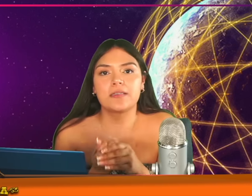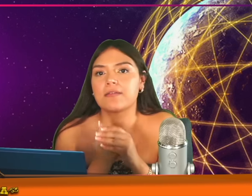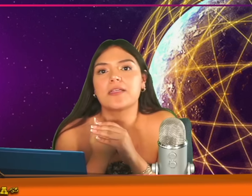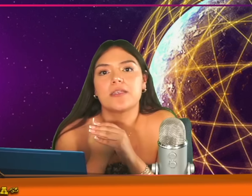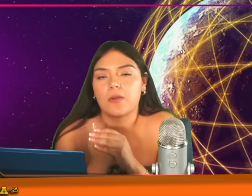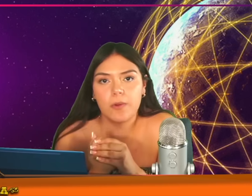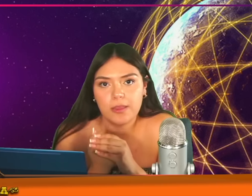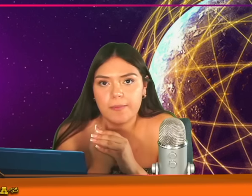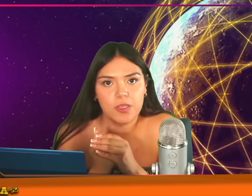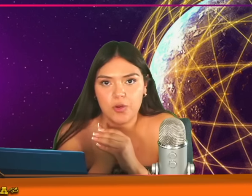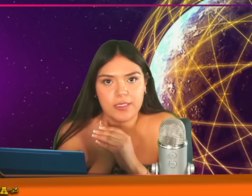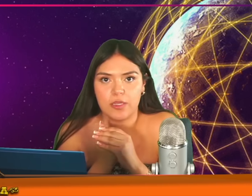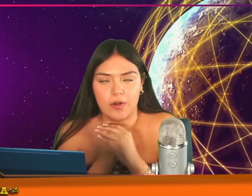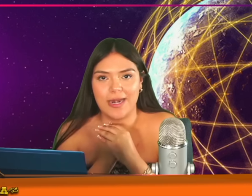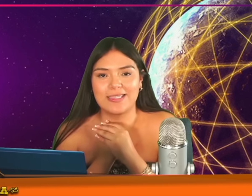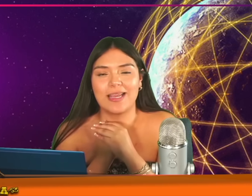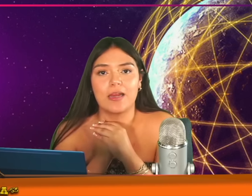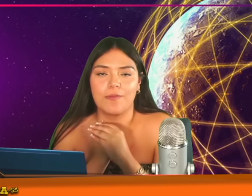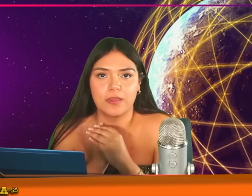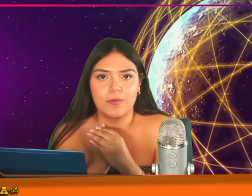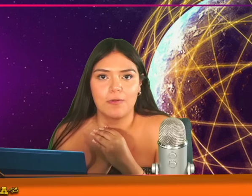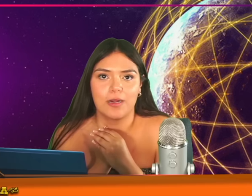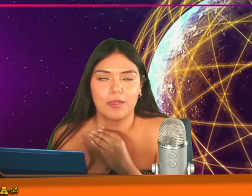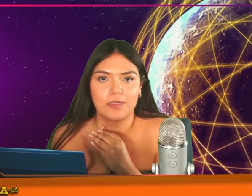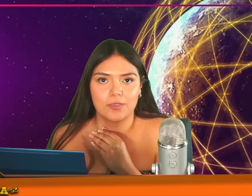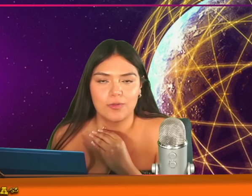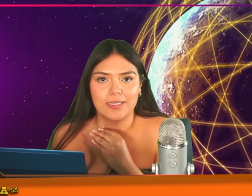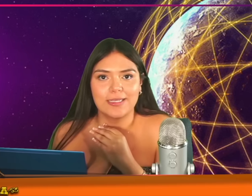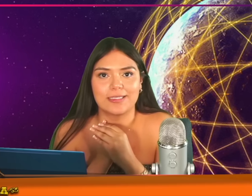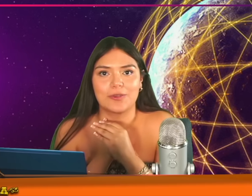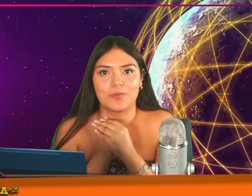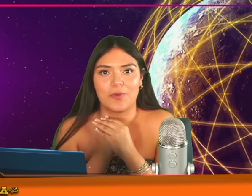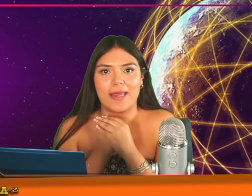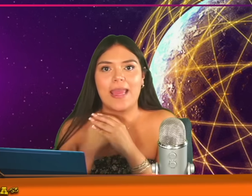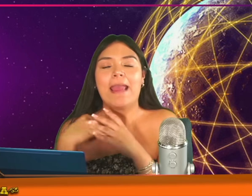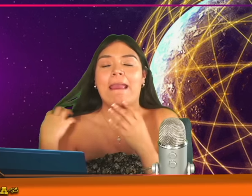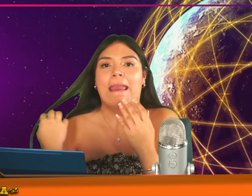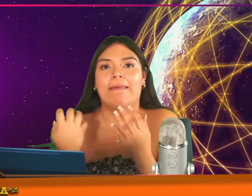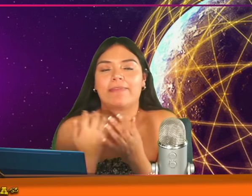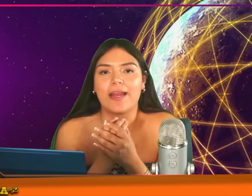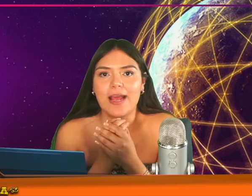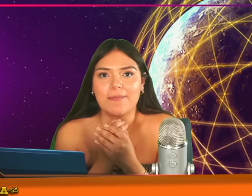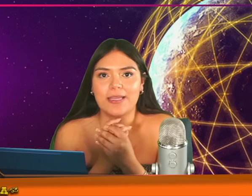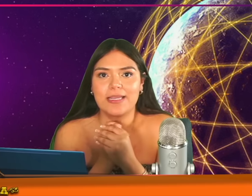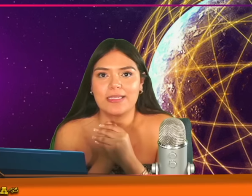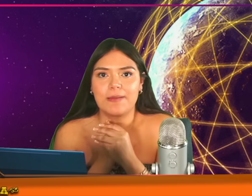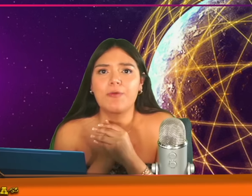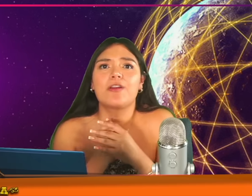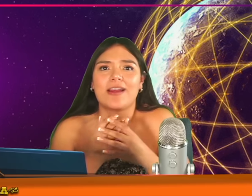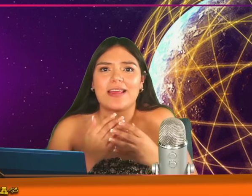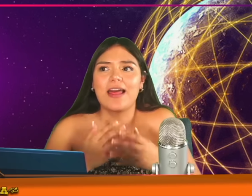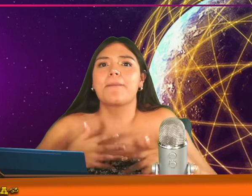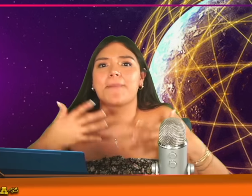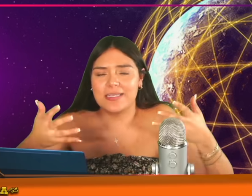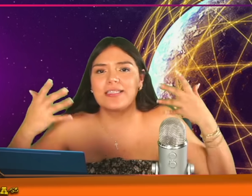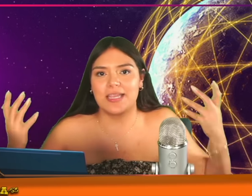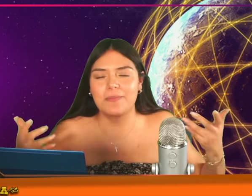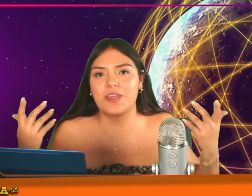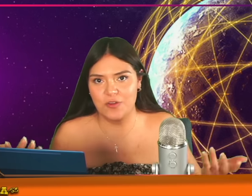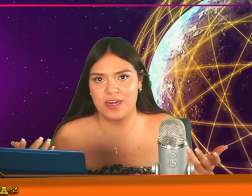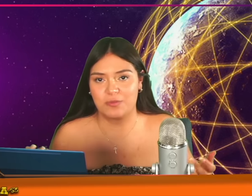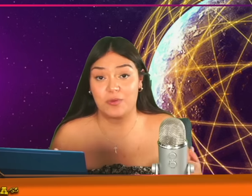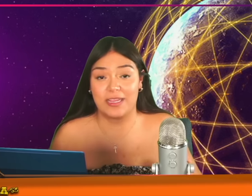más de 50 millones de dólares en efectivo guardados en su casa y que se los puede entregar. Imagínense nada, bueno, en realidad más de